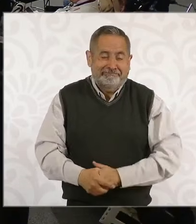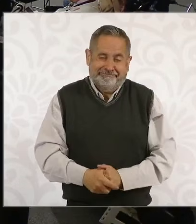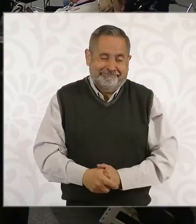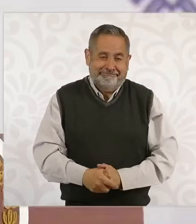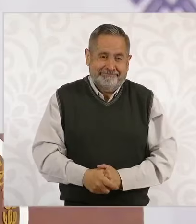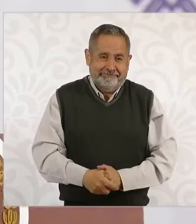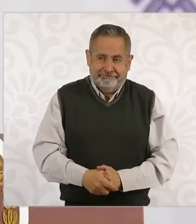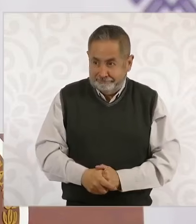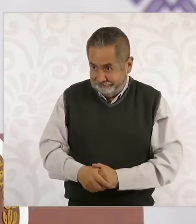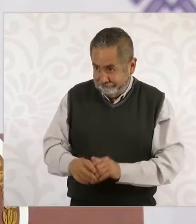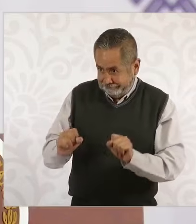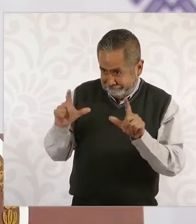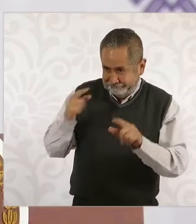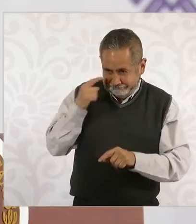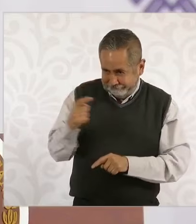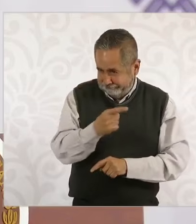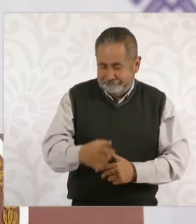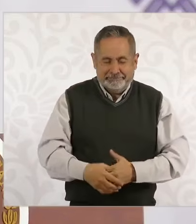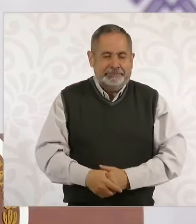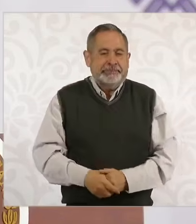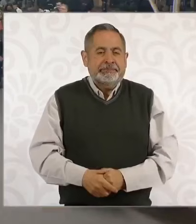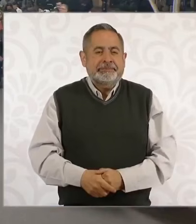¿Ya lo tienes por ahí?